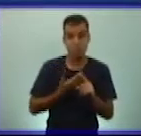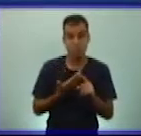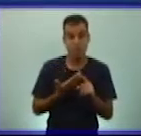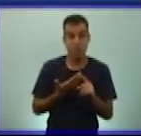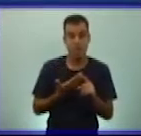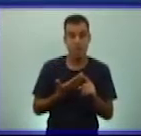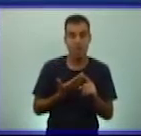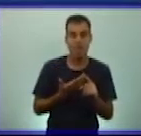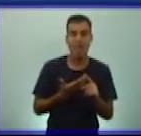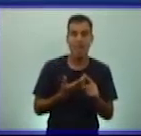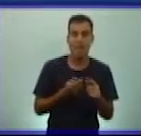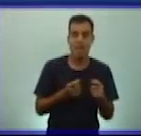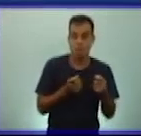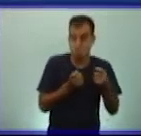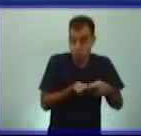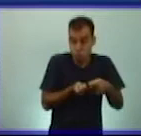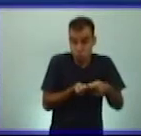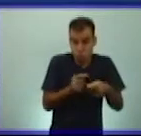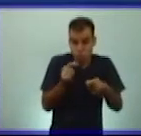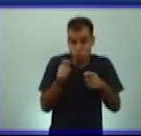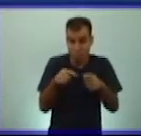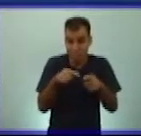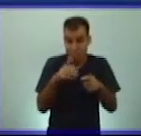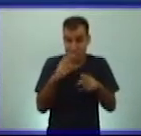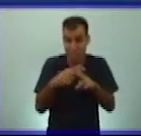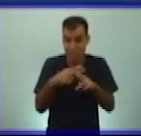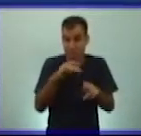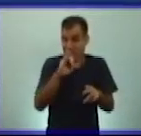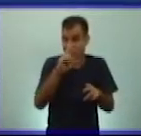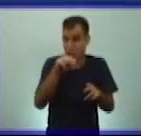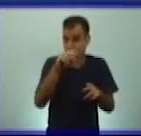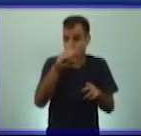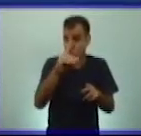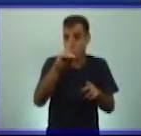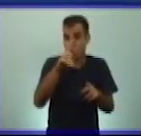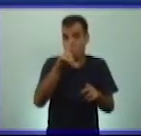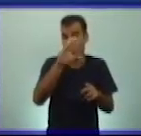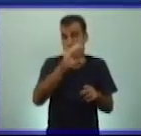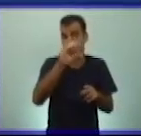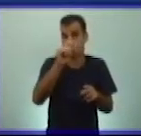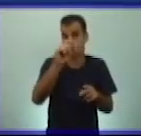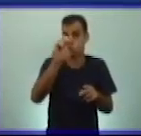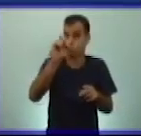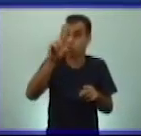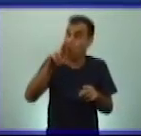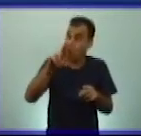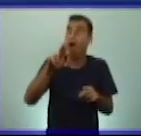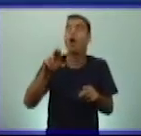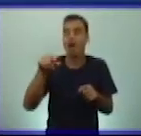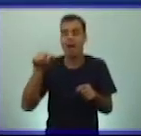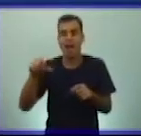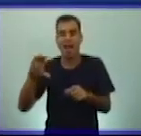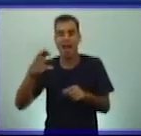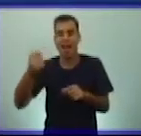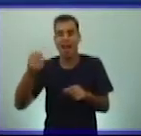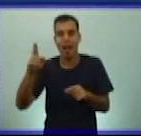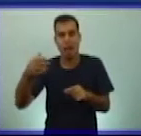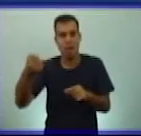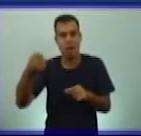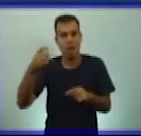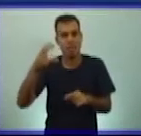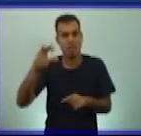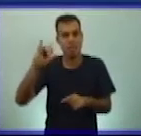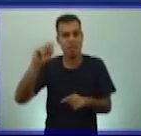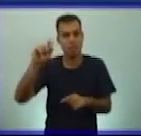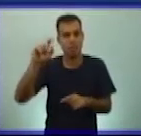inductor y un capacitor. Entonces, para la comprensión y mantener esa relación